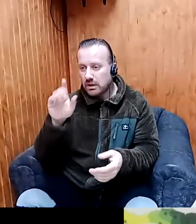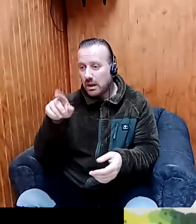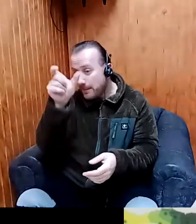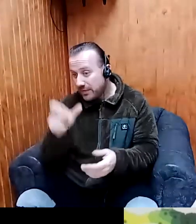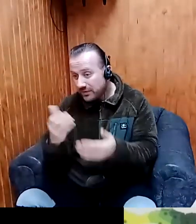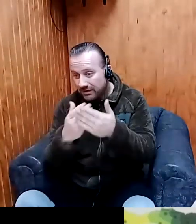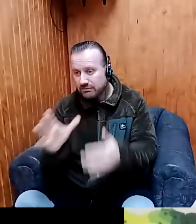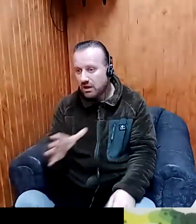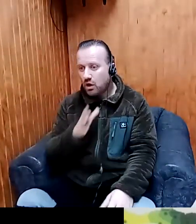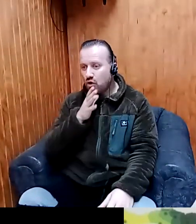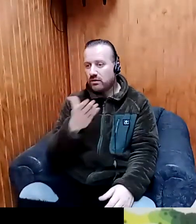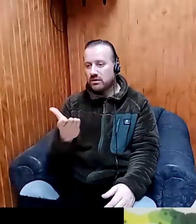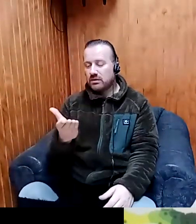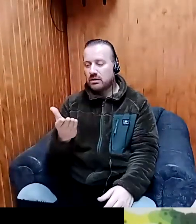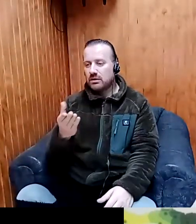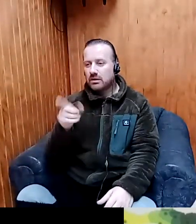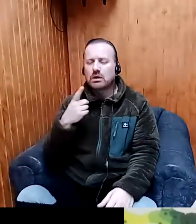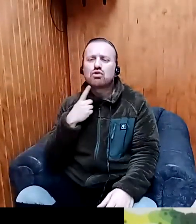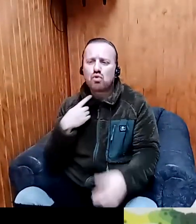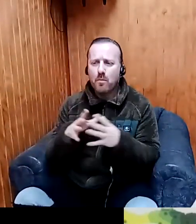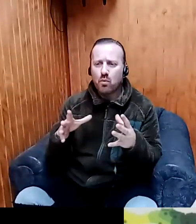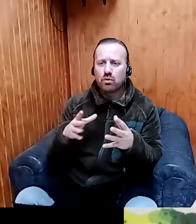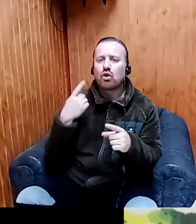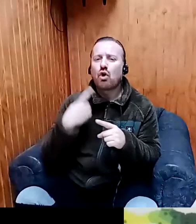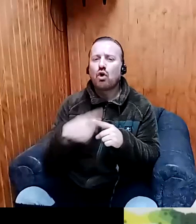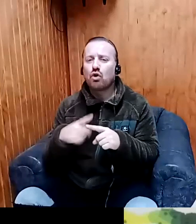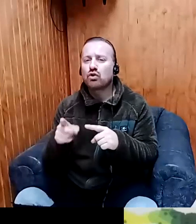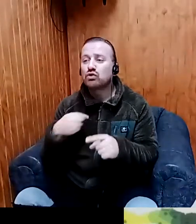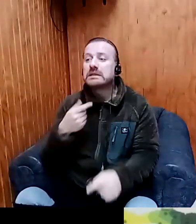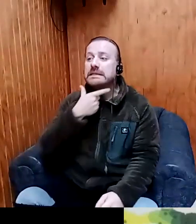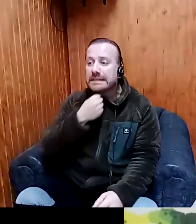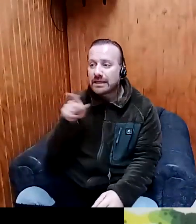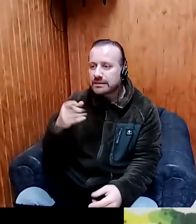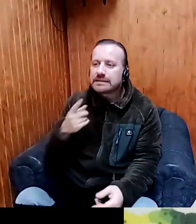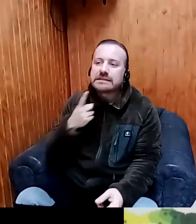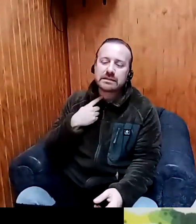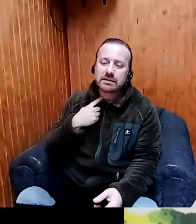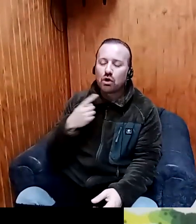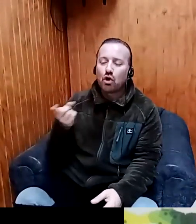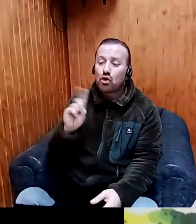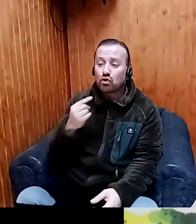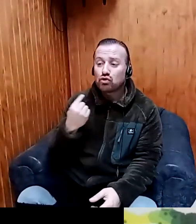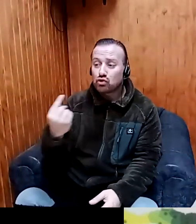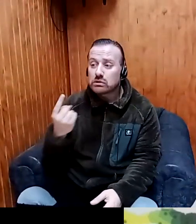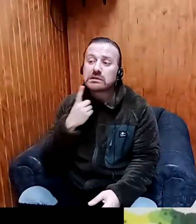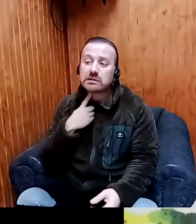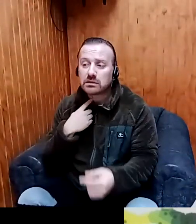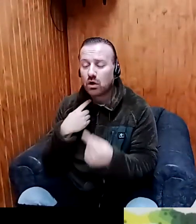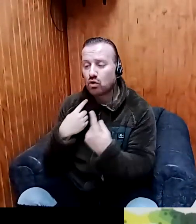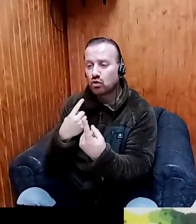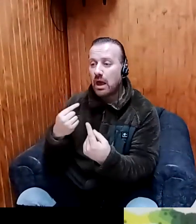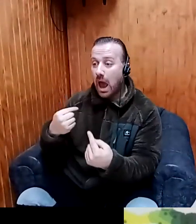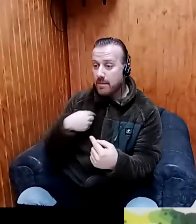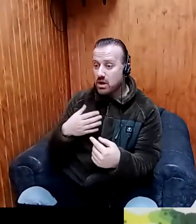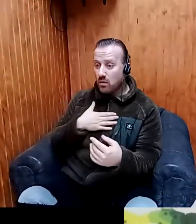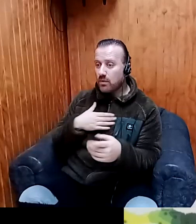error, es decir, no, es que esto les interesa mucho. Ya, yo quiero que les interese. Pero no me basta con que les interese a los alumnos. A mí como docente